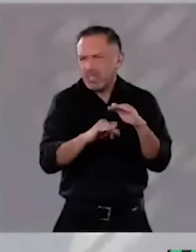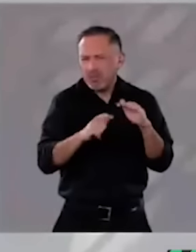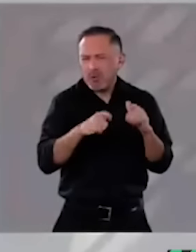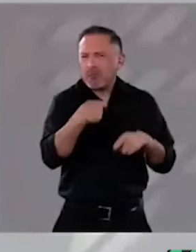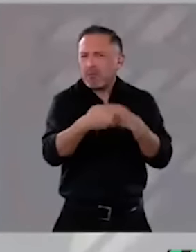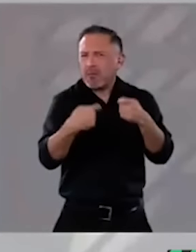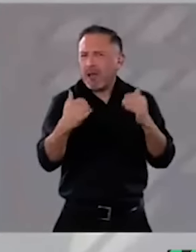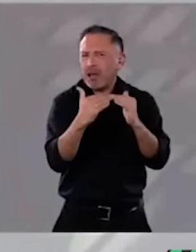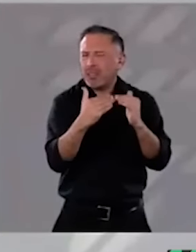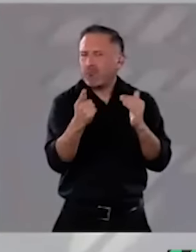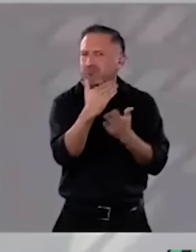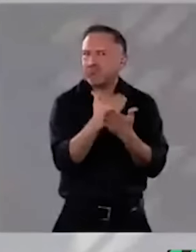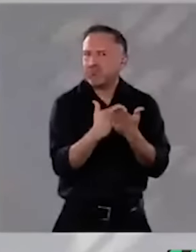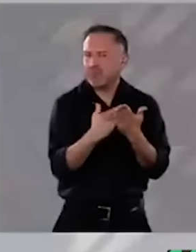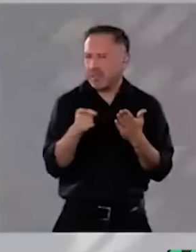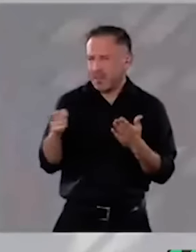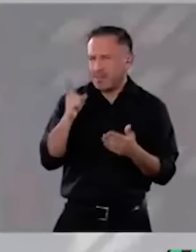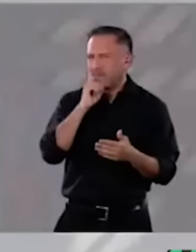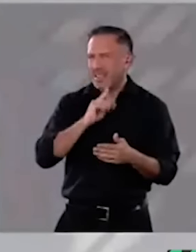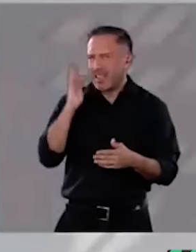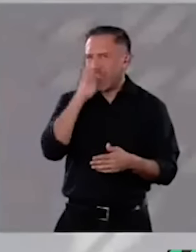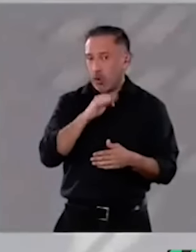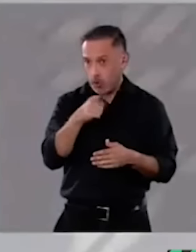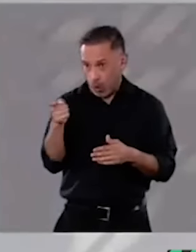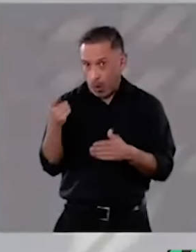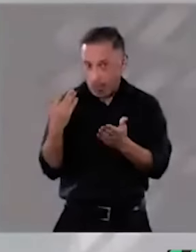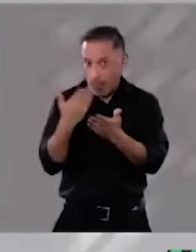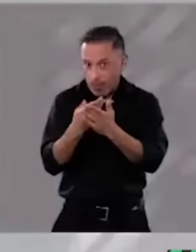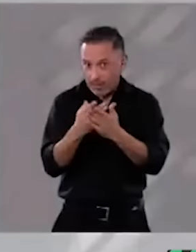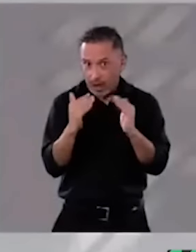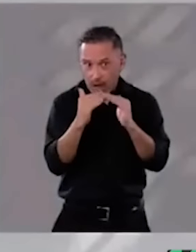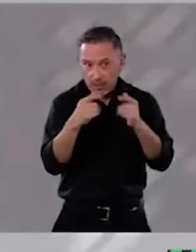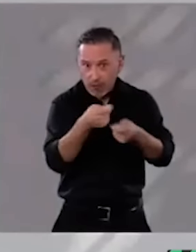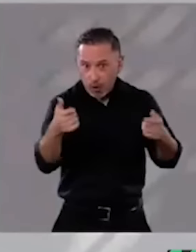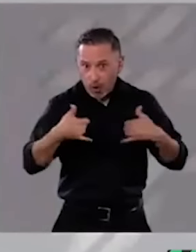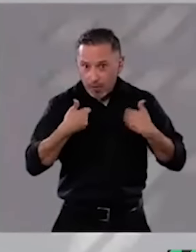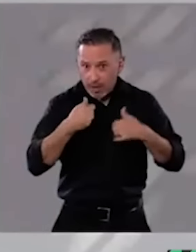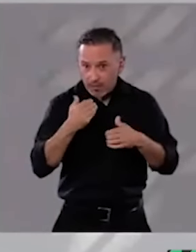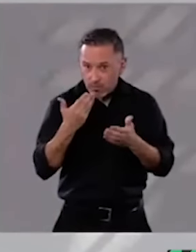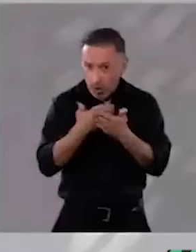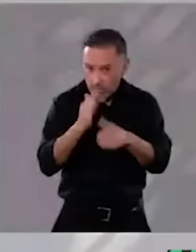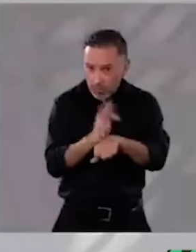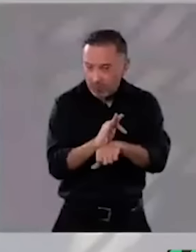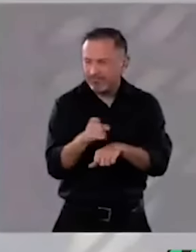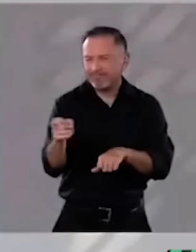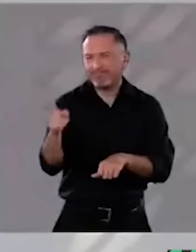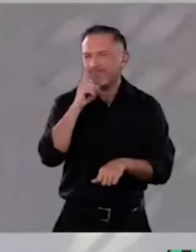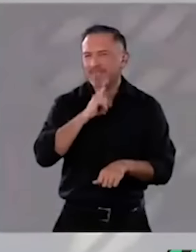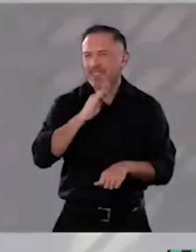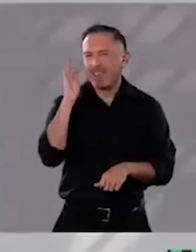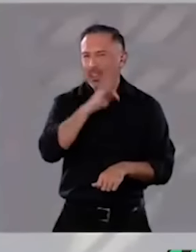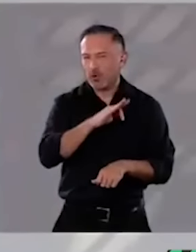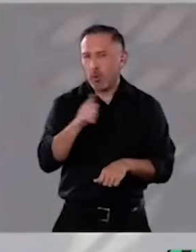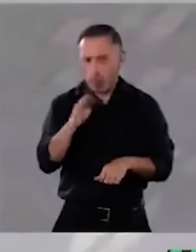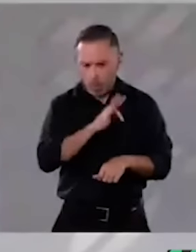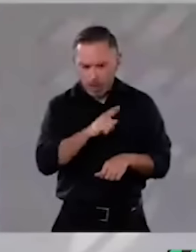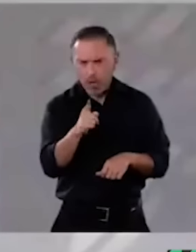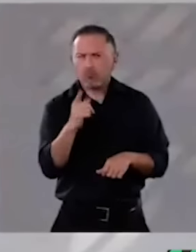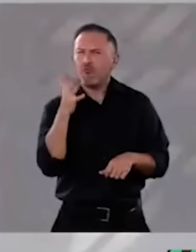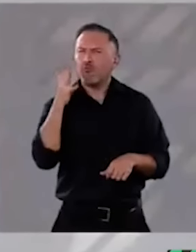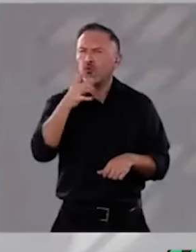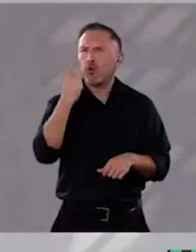vivienda social como el que merecen las jóvenes y los jóvenes. Es falso que a los jóvenes se les esté garantizando una perspectiva de pensión hacia el futuro. Y